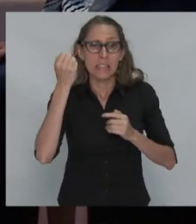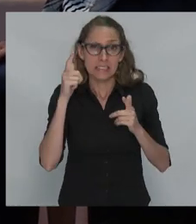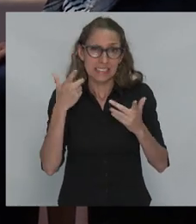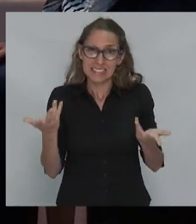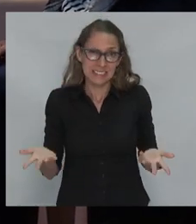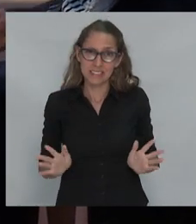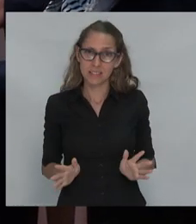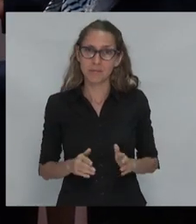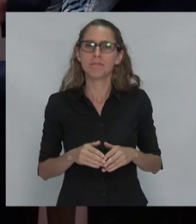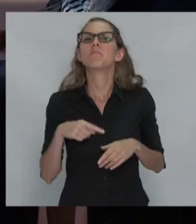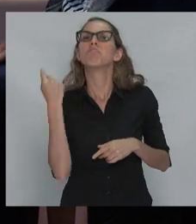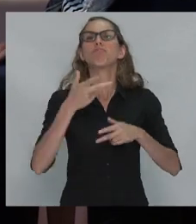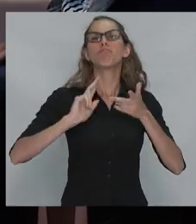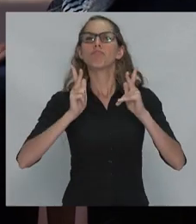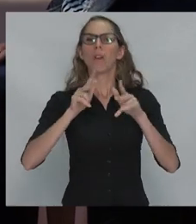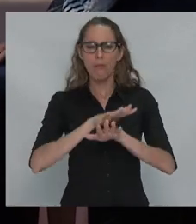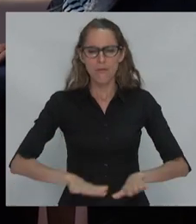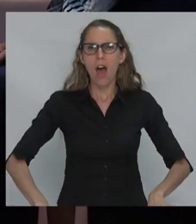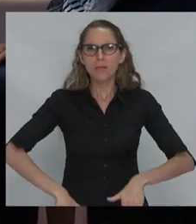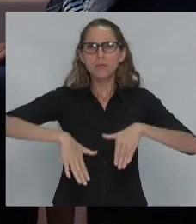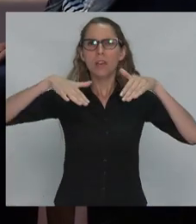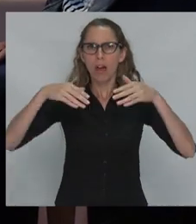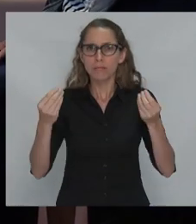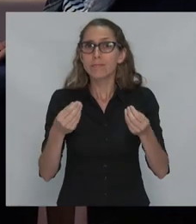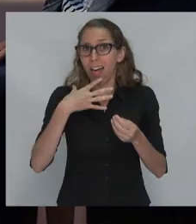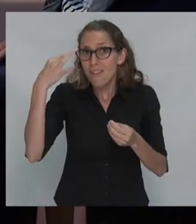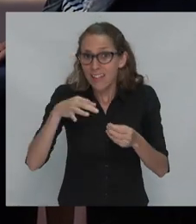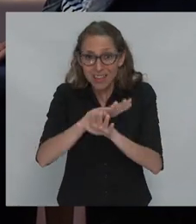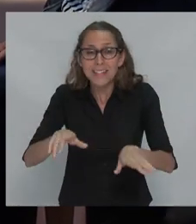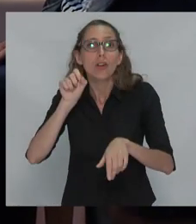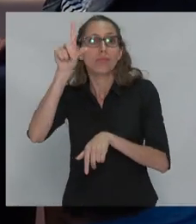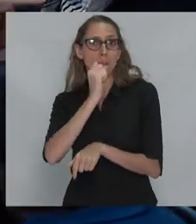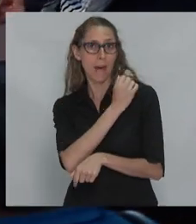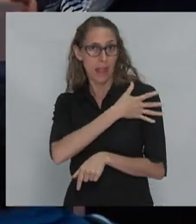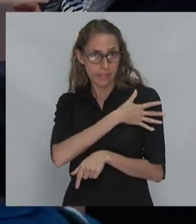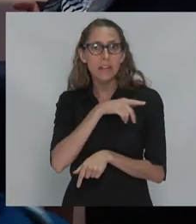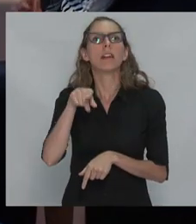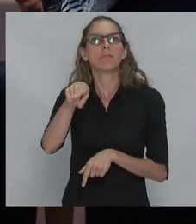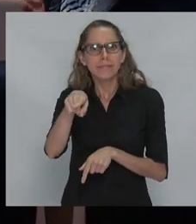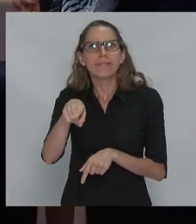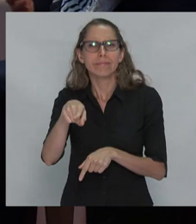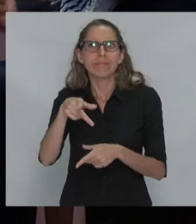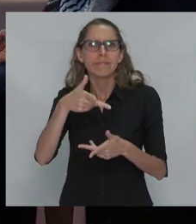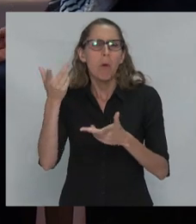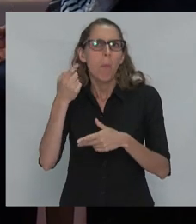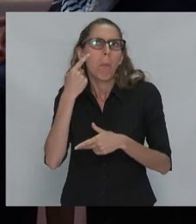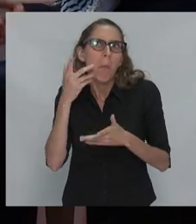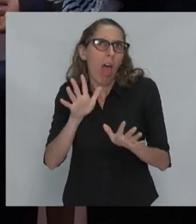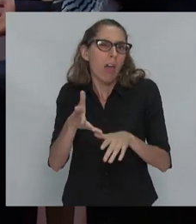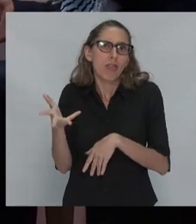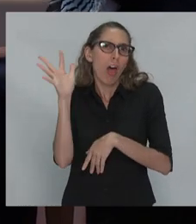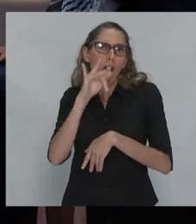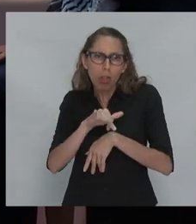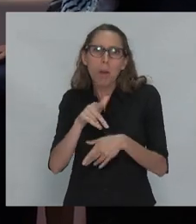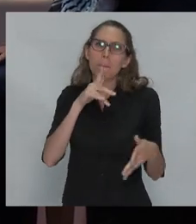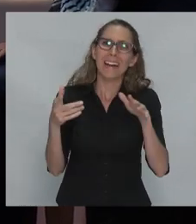de la infancia, la verdad es que la infancia palestina es parte de lo que vive de una forma cotidiana el